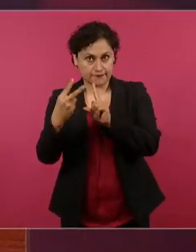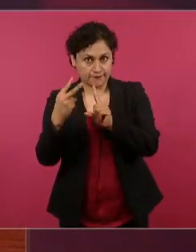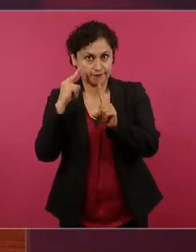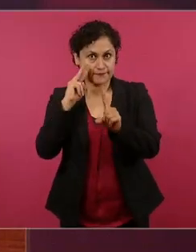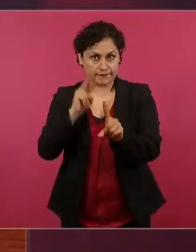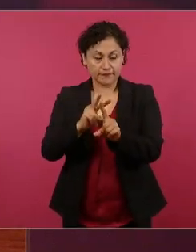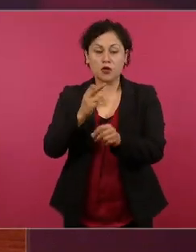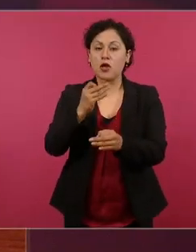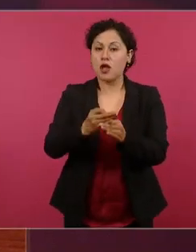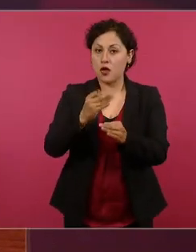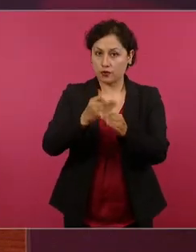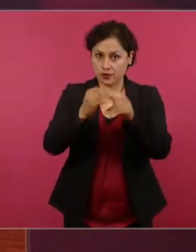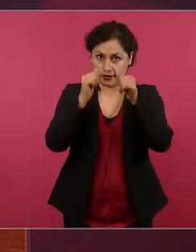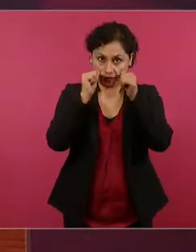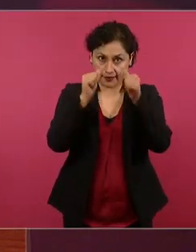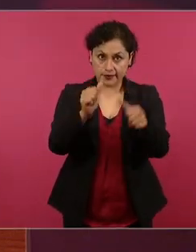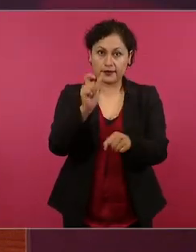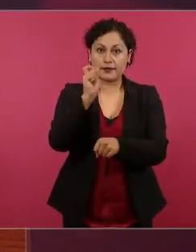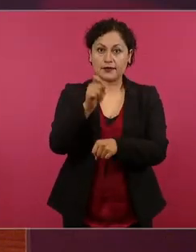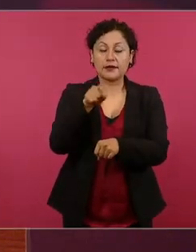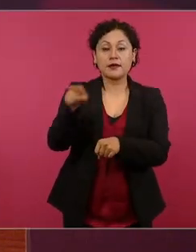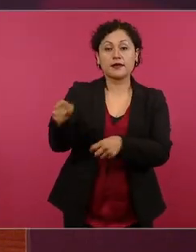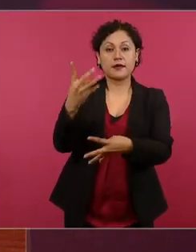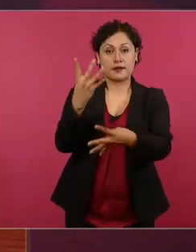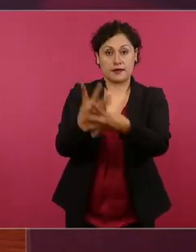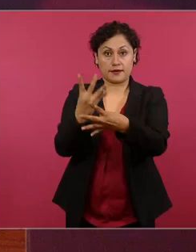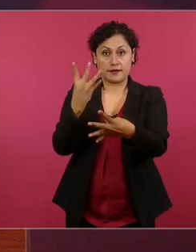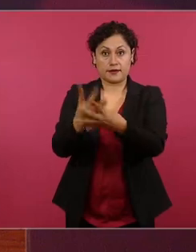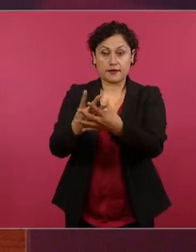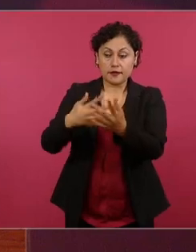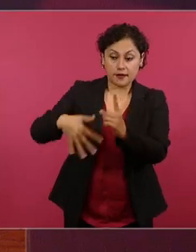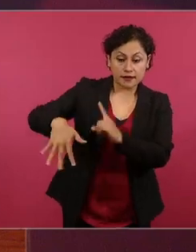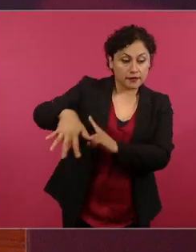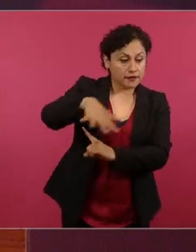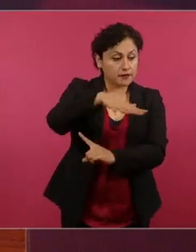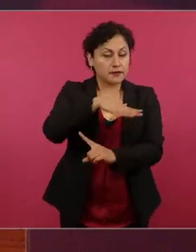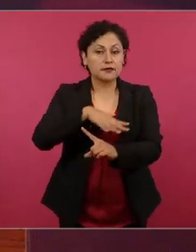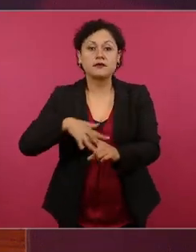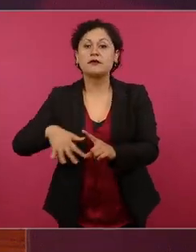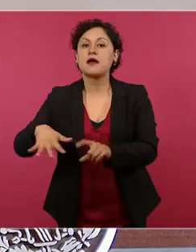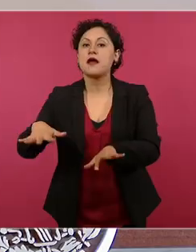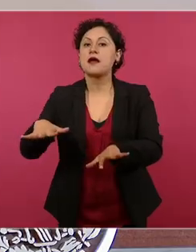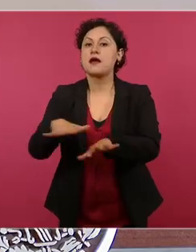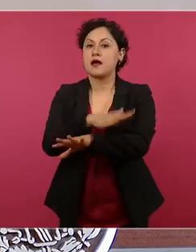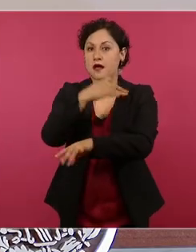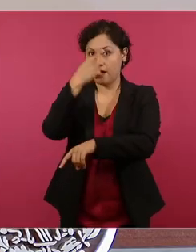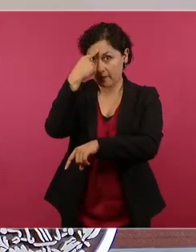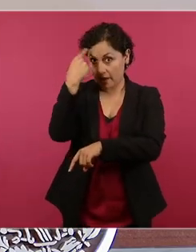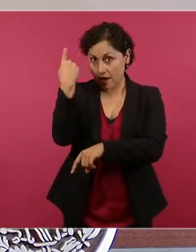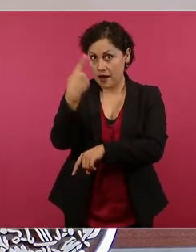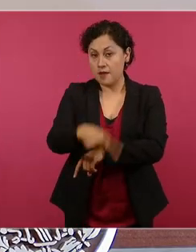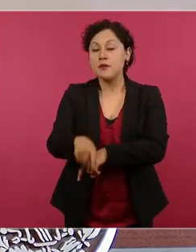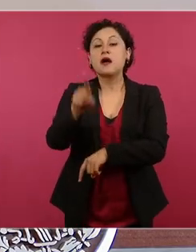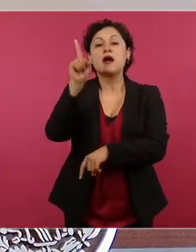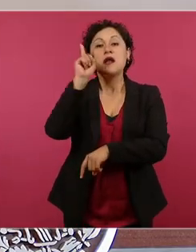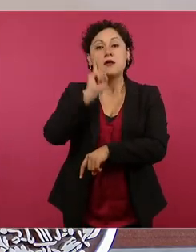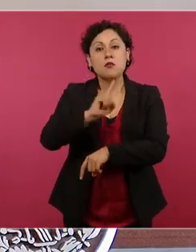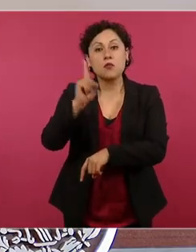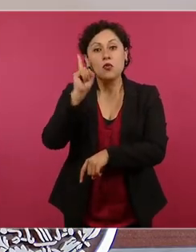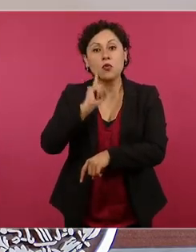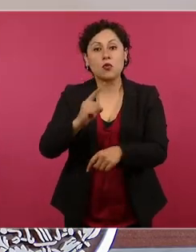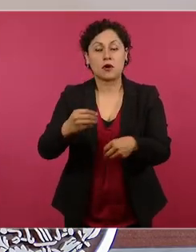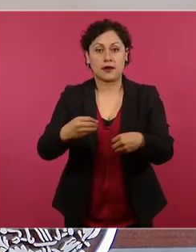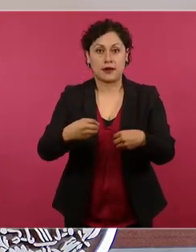centro penitenciario reúna las condiciones de habitabilidad e infraestructura adecuada para las